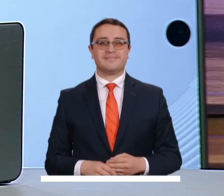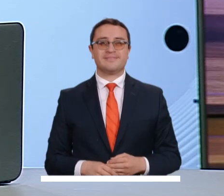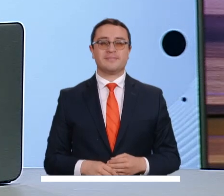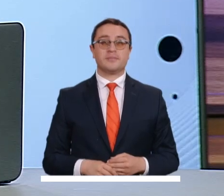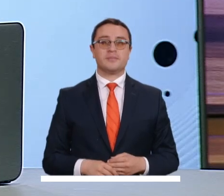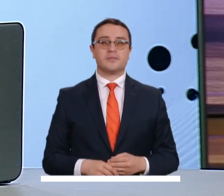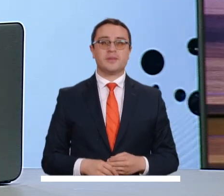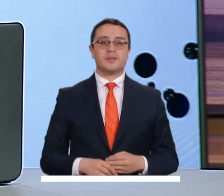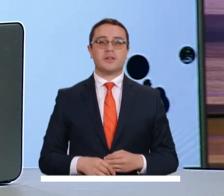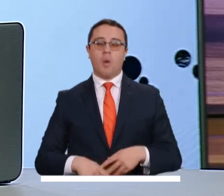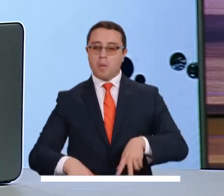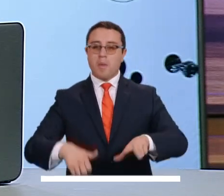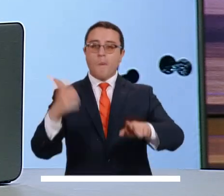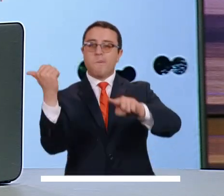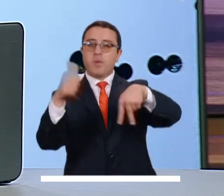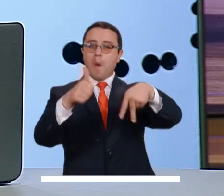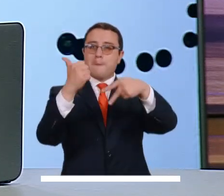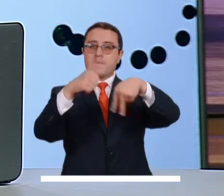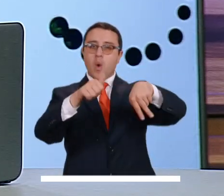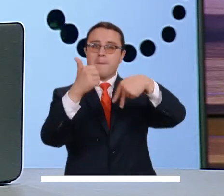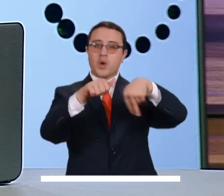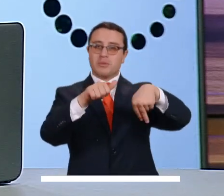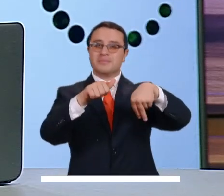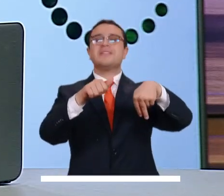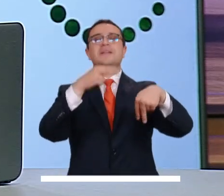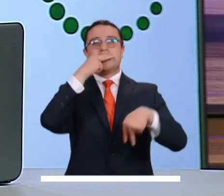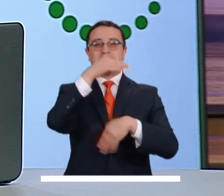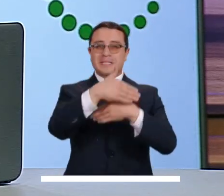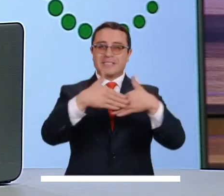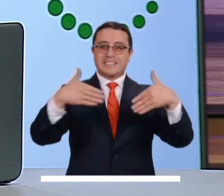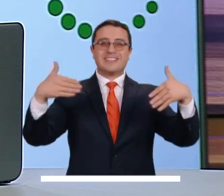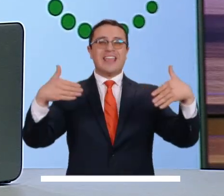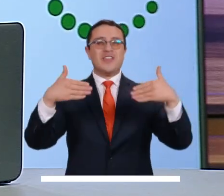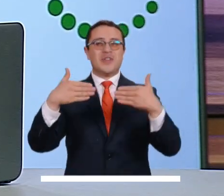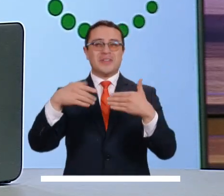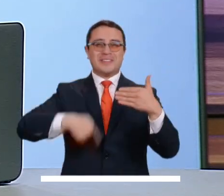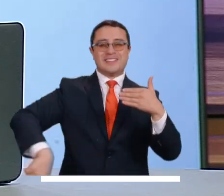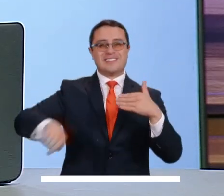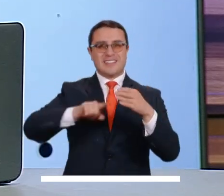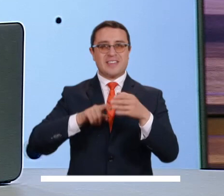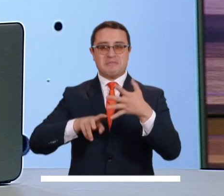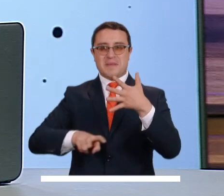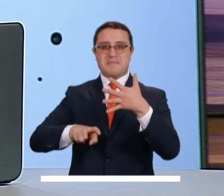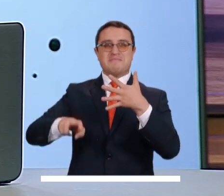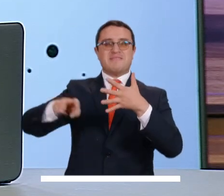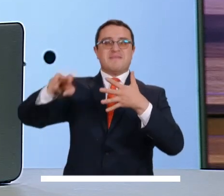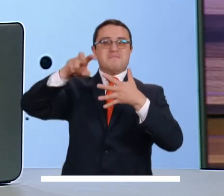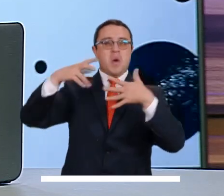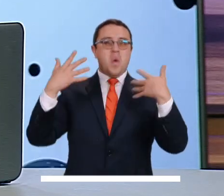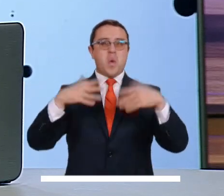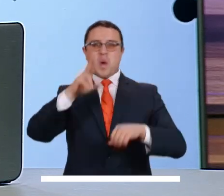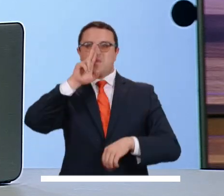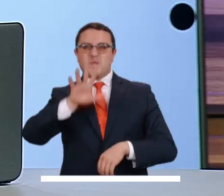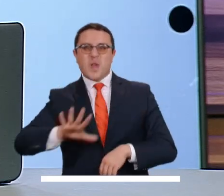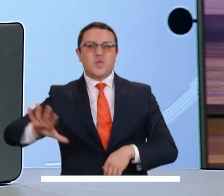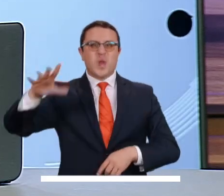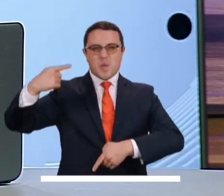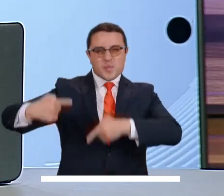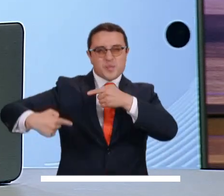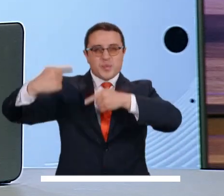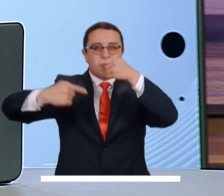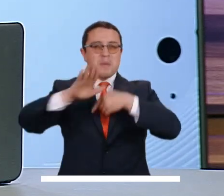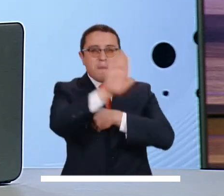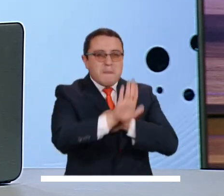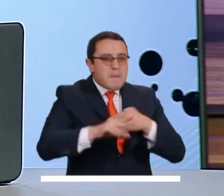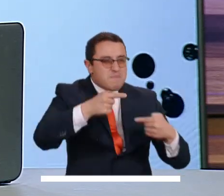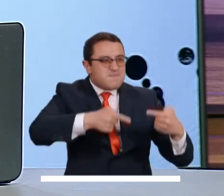A ritmo de salsa, los niños de un municipio del Huila han ido escalando posiciones en los campeonatos regionales y nacionales de ese ritmo. Desde